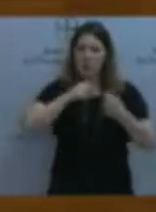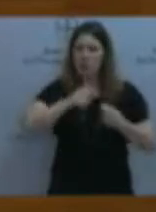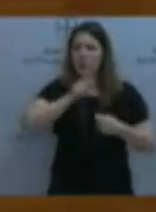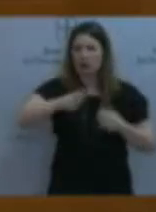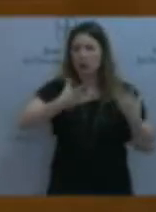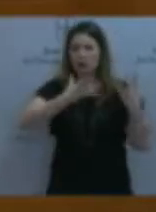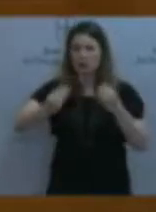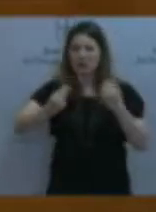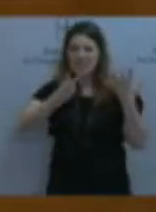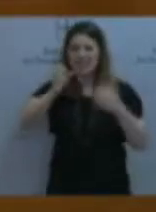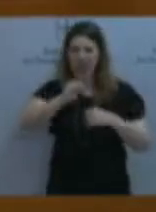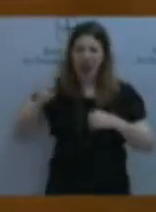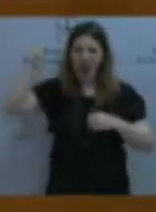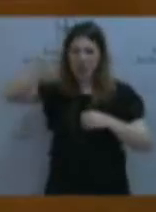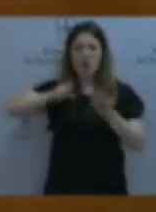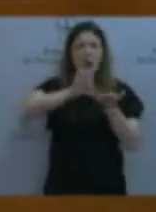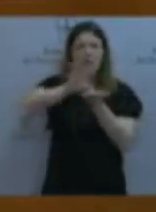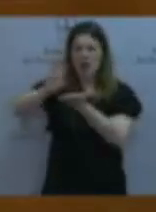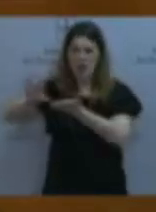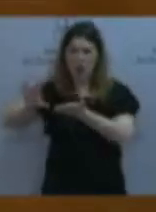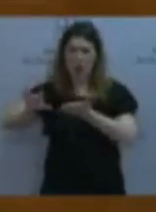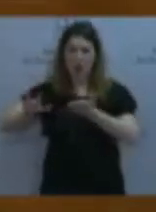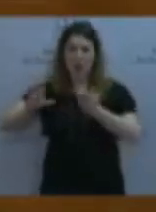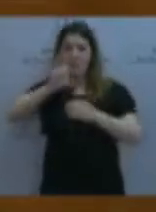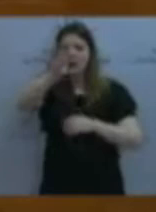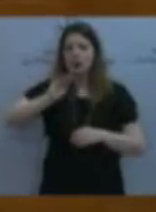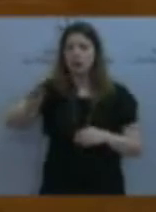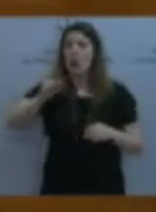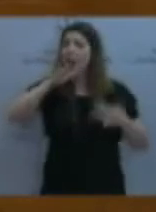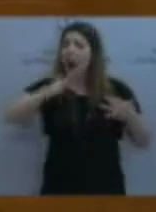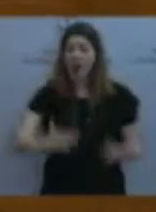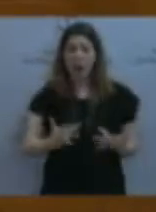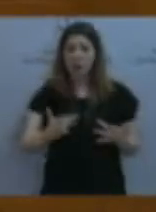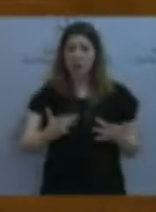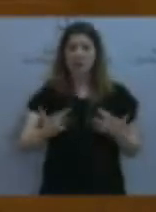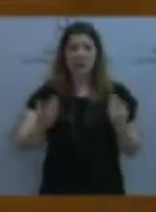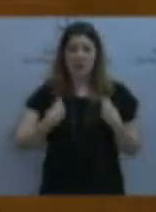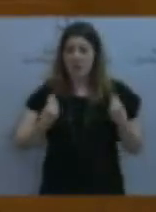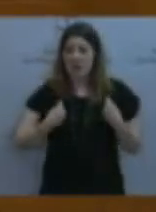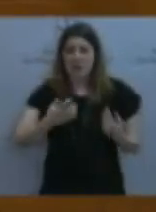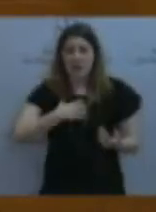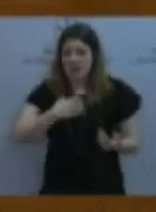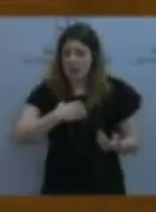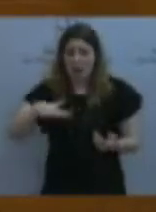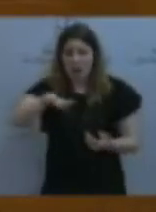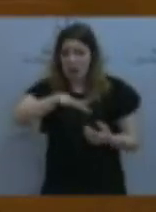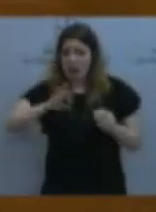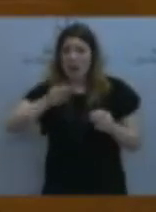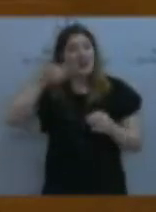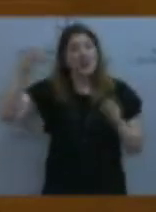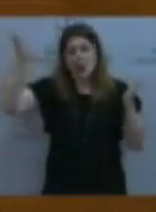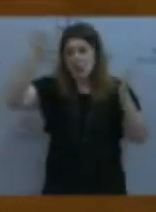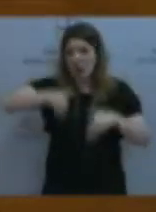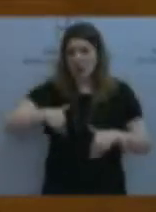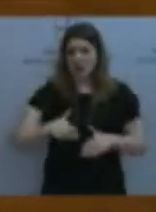no tienen posibilidad alguna de poder vivir con una mínima dignidad, que es lo que tiene derecho cualquier